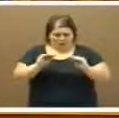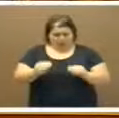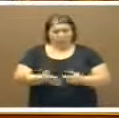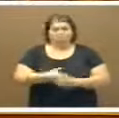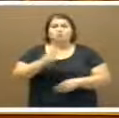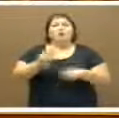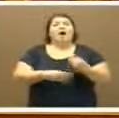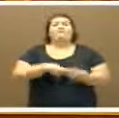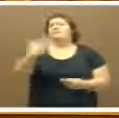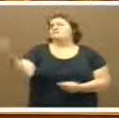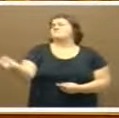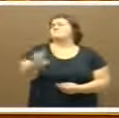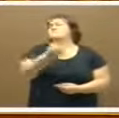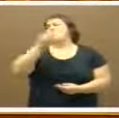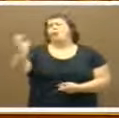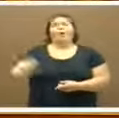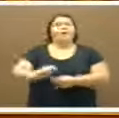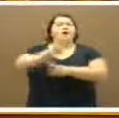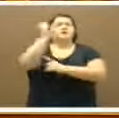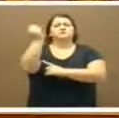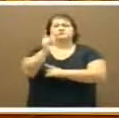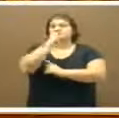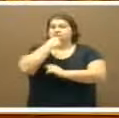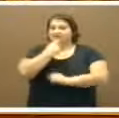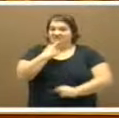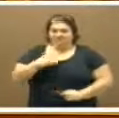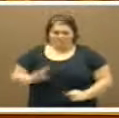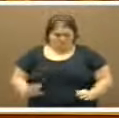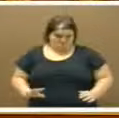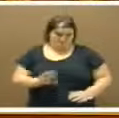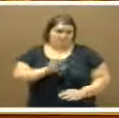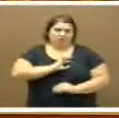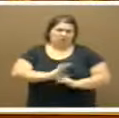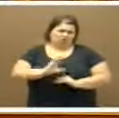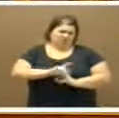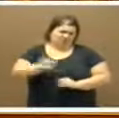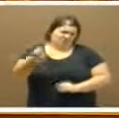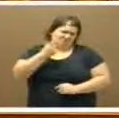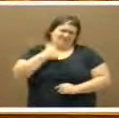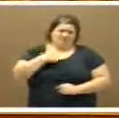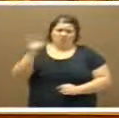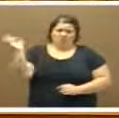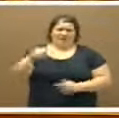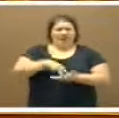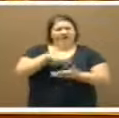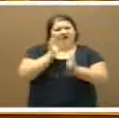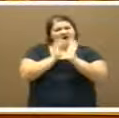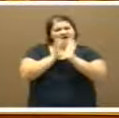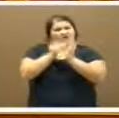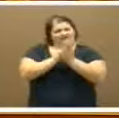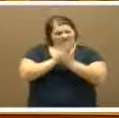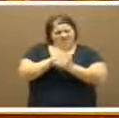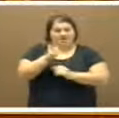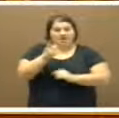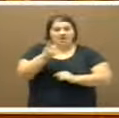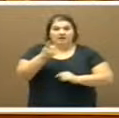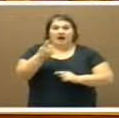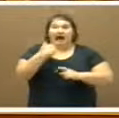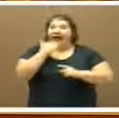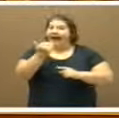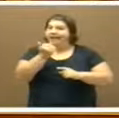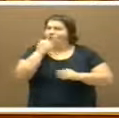de brillantes, de logros. Señor consejero, dígame cuando vuelva a salir una sola cosa en la que haya